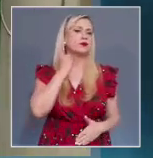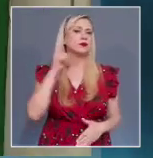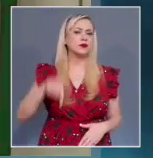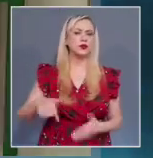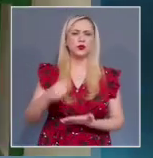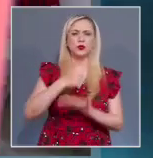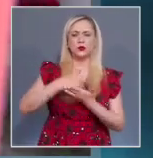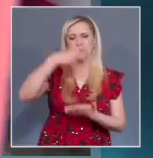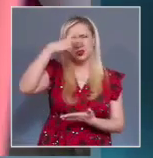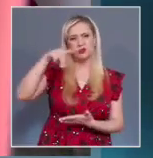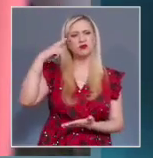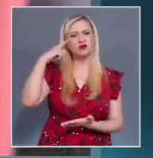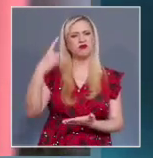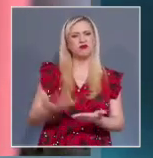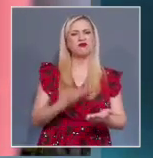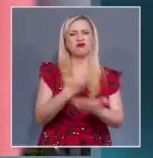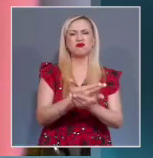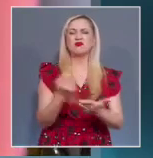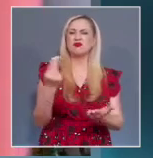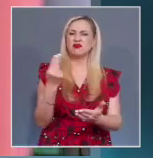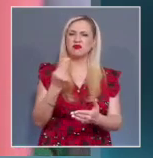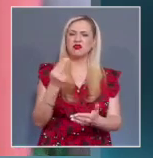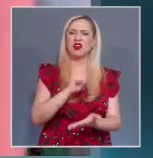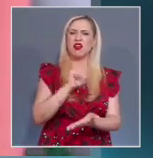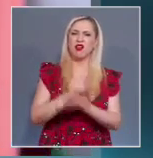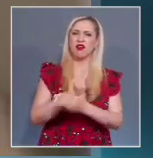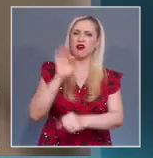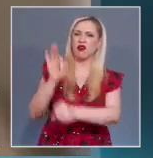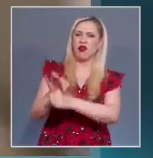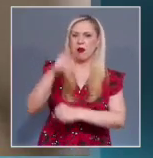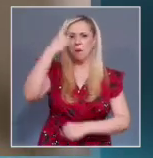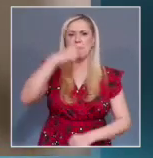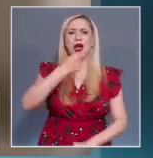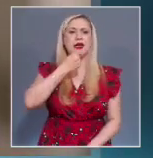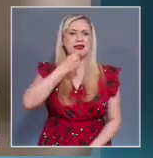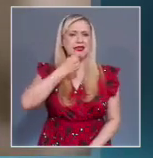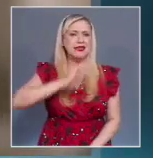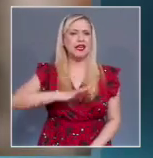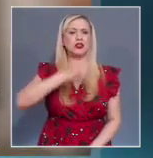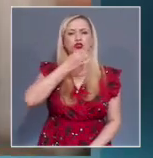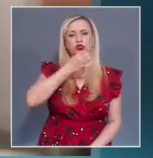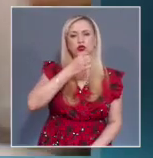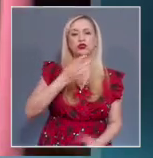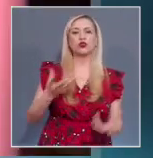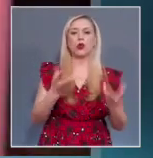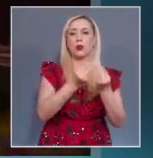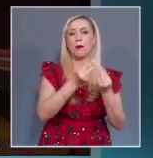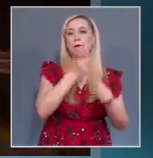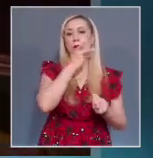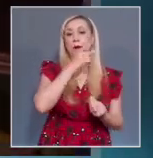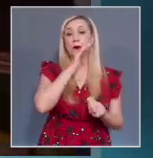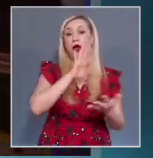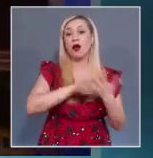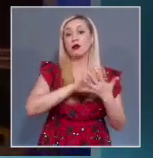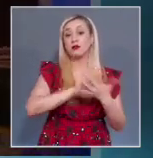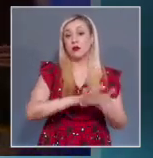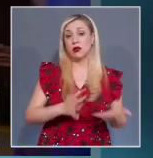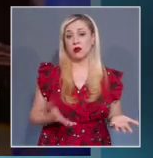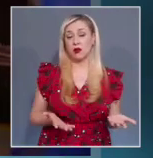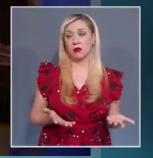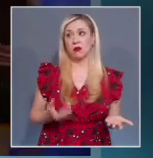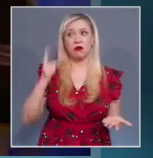de protección a niñas y niños que viven con sus madres o padres en prisión. De acuerdo con estadísticas de los